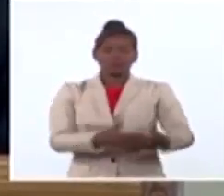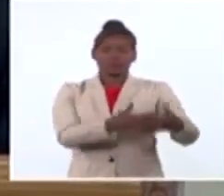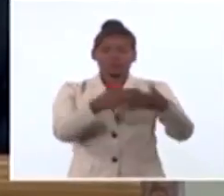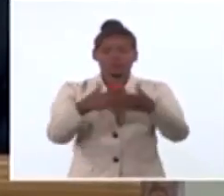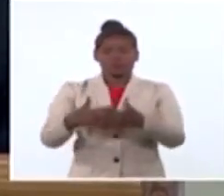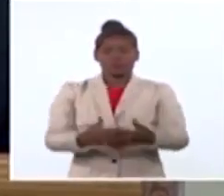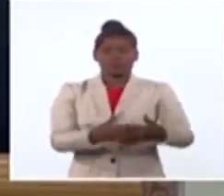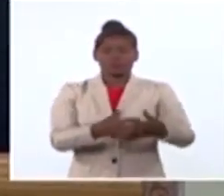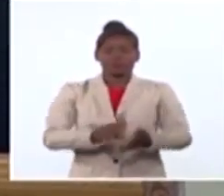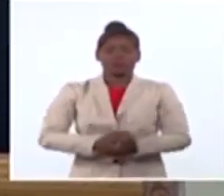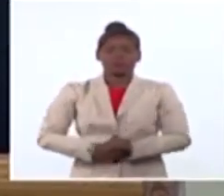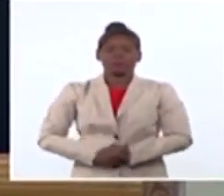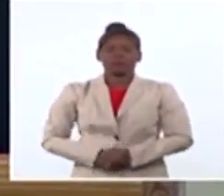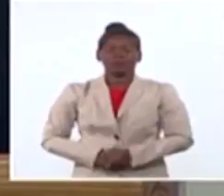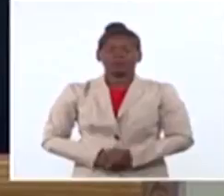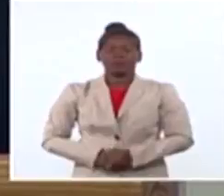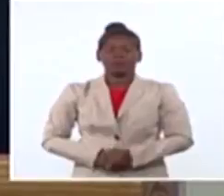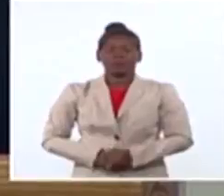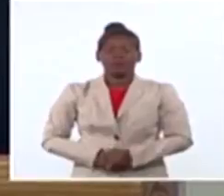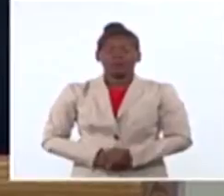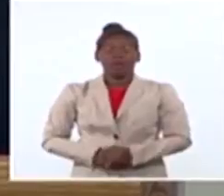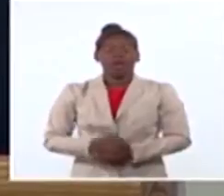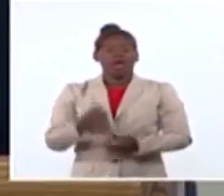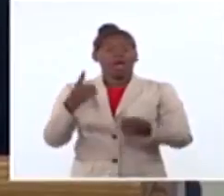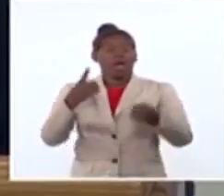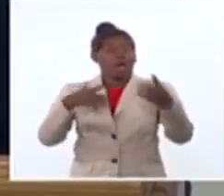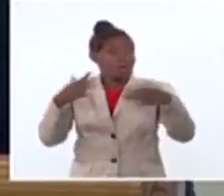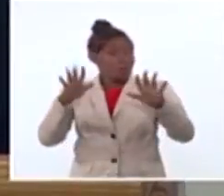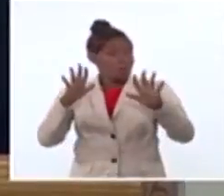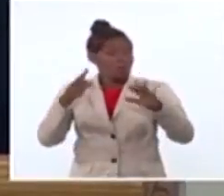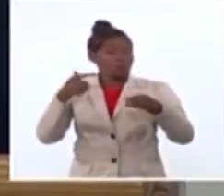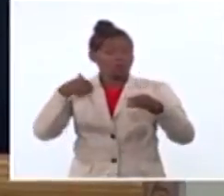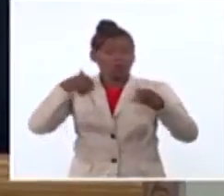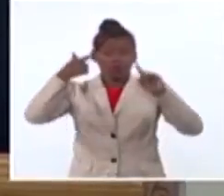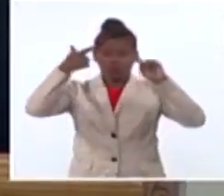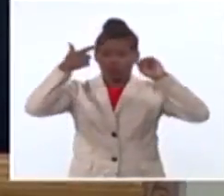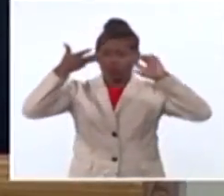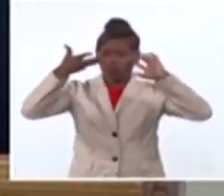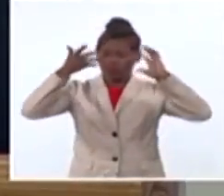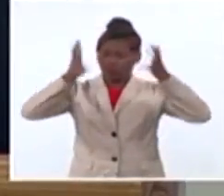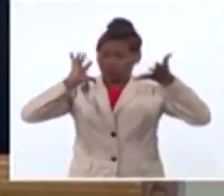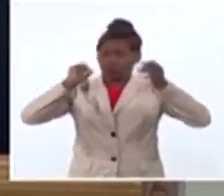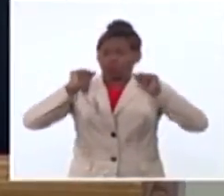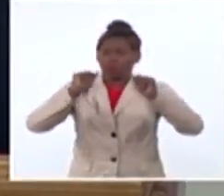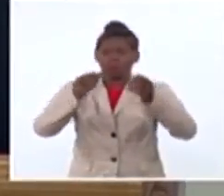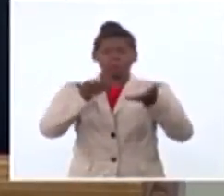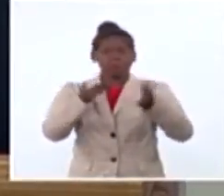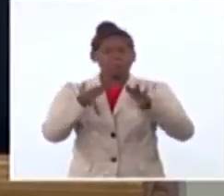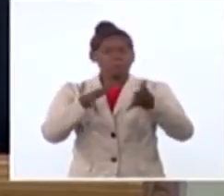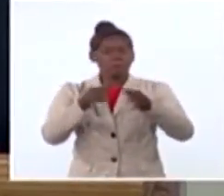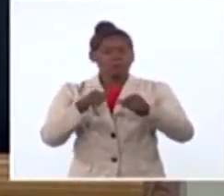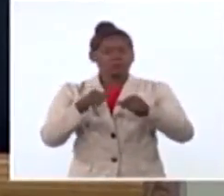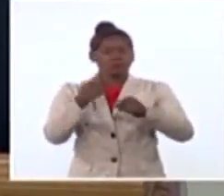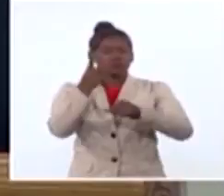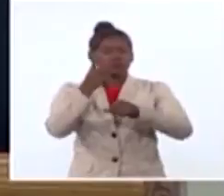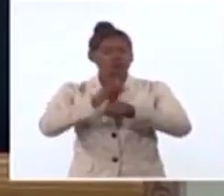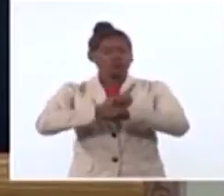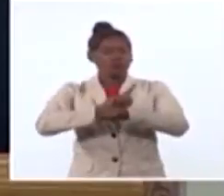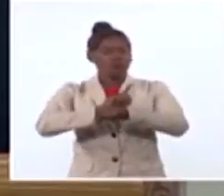Probablemente me equivoque. Hace apenas una hora se alteró mi